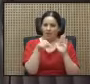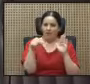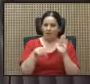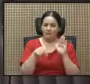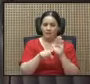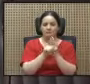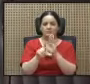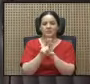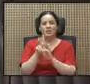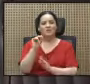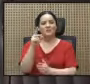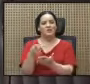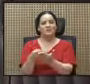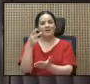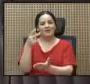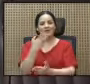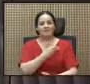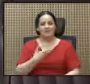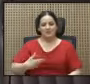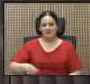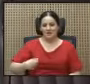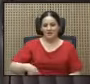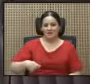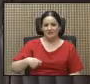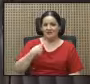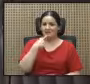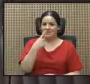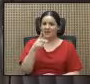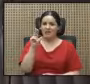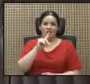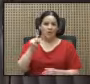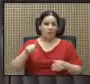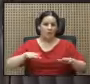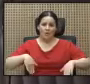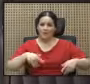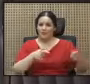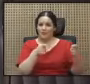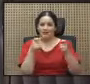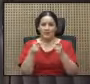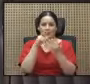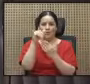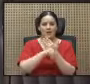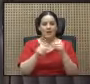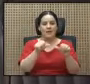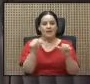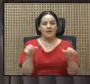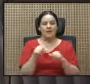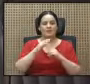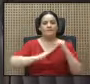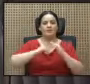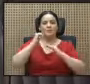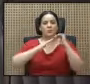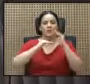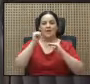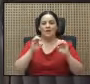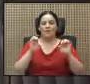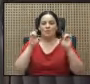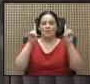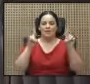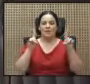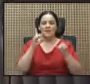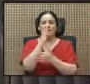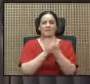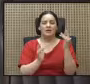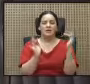presidente diga que nosotros no hemos presentado iniciativas. En el área de infraestructura educativa, sobre todo en la parte de